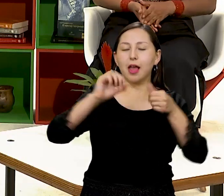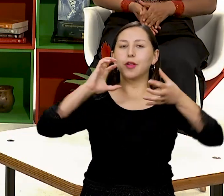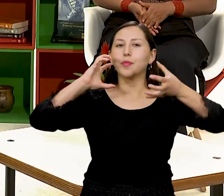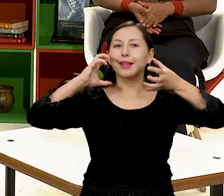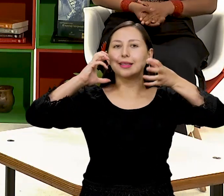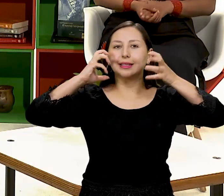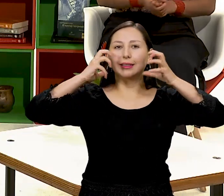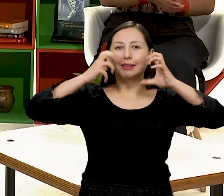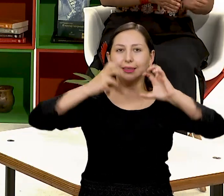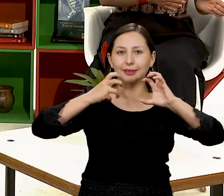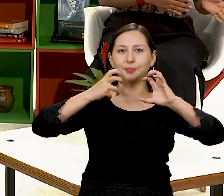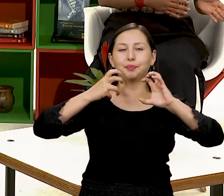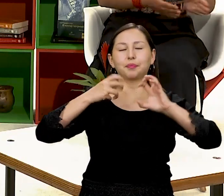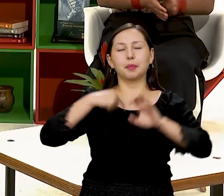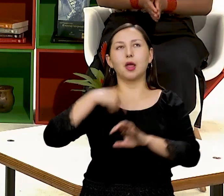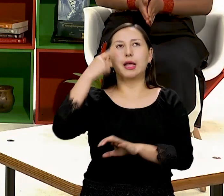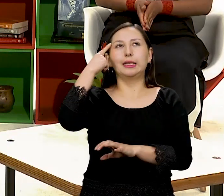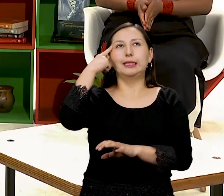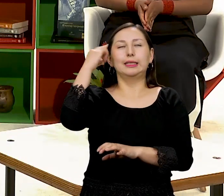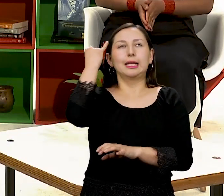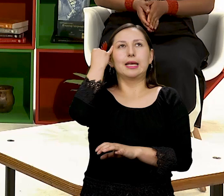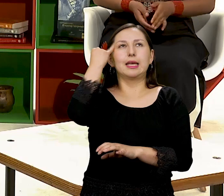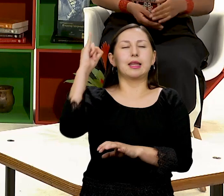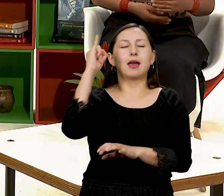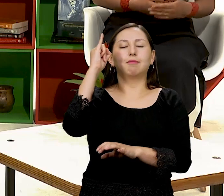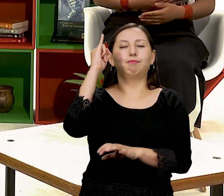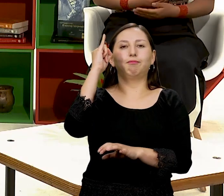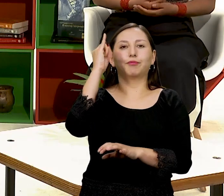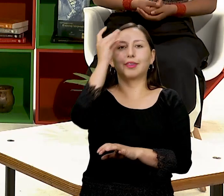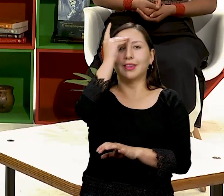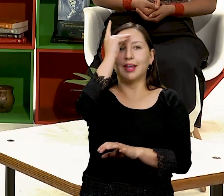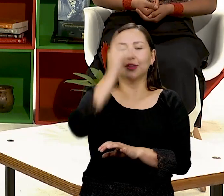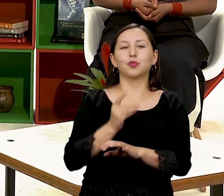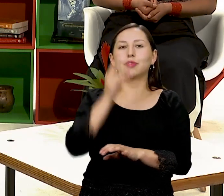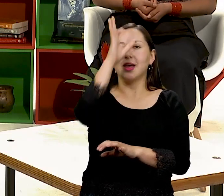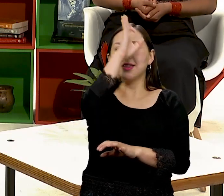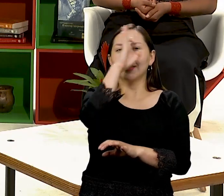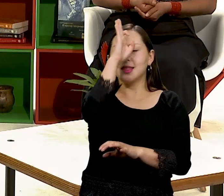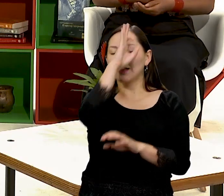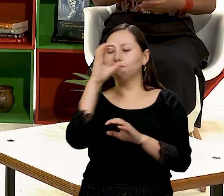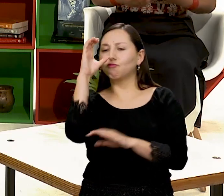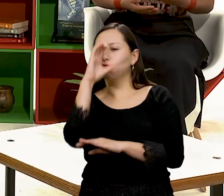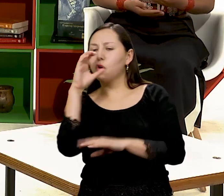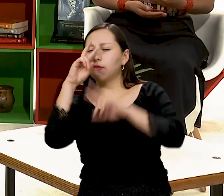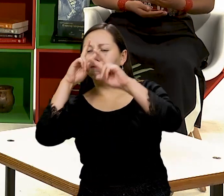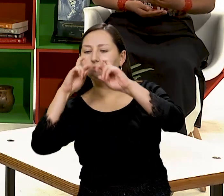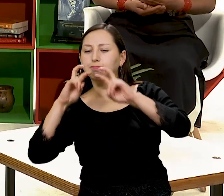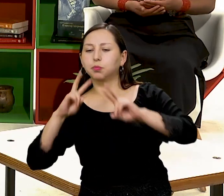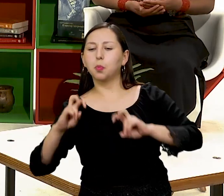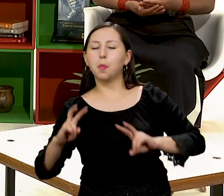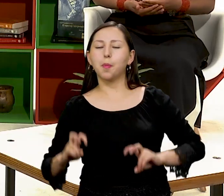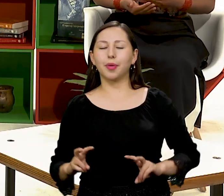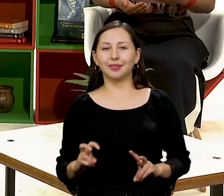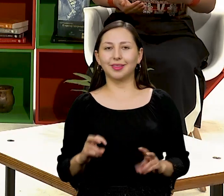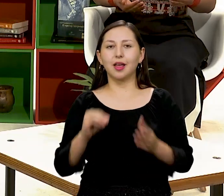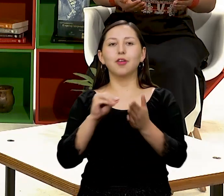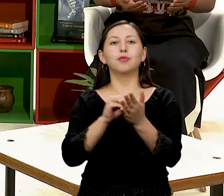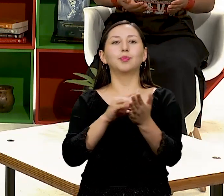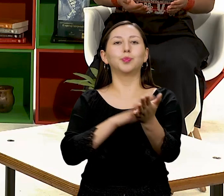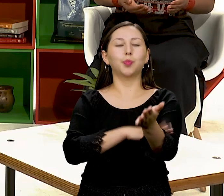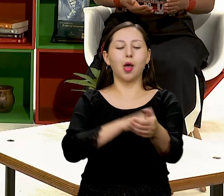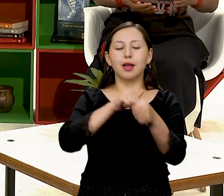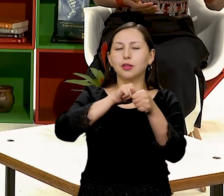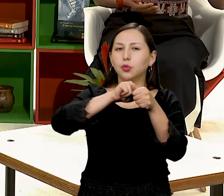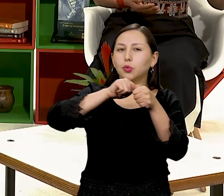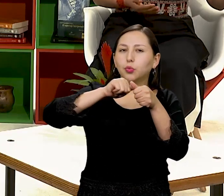también es maíz. Entonces yo opté por ir por Frejol. ¿Cómo se lo podría replicar? El estudio lo podríamos